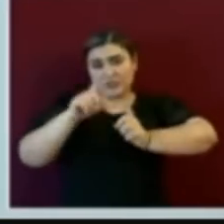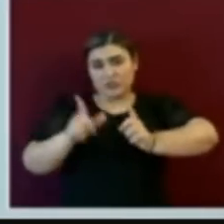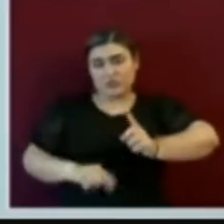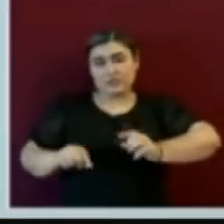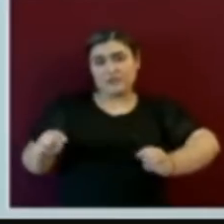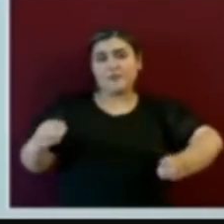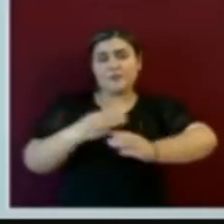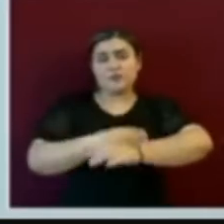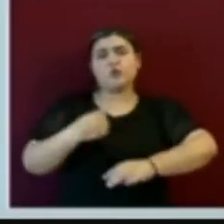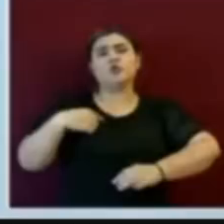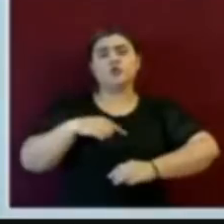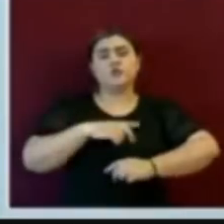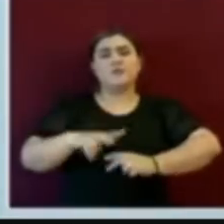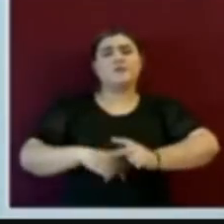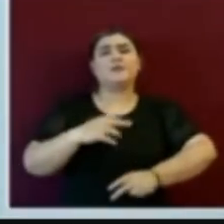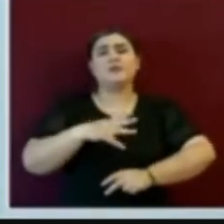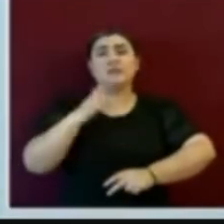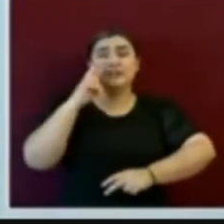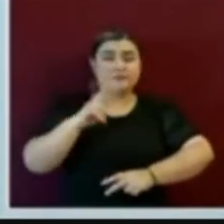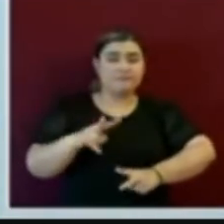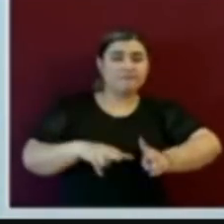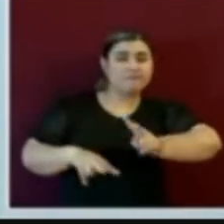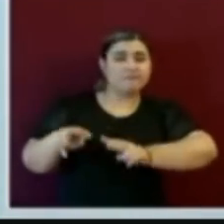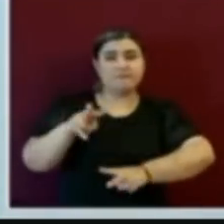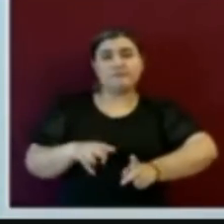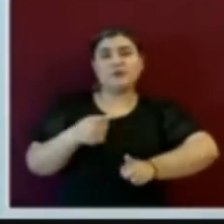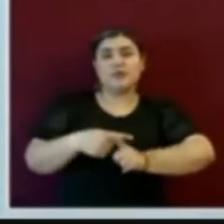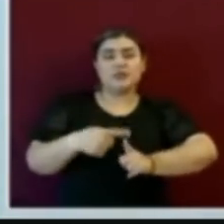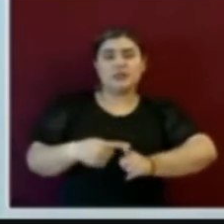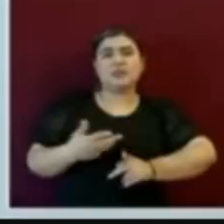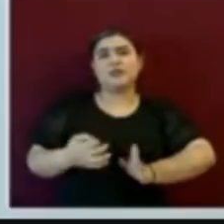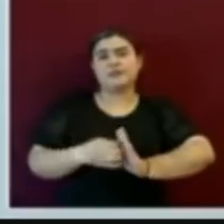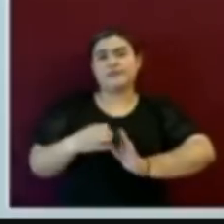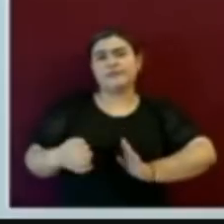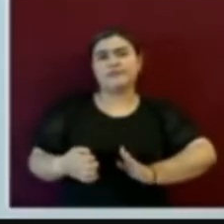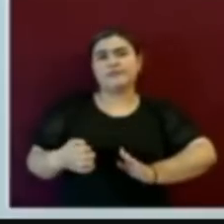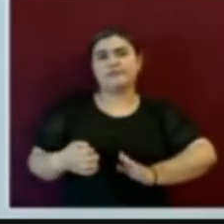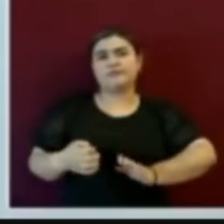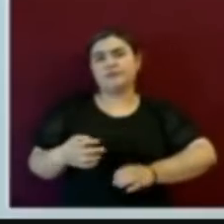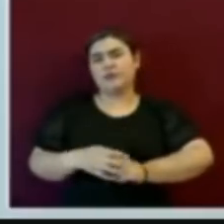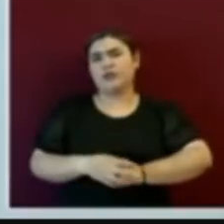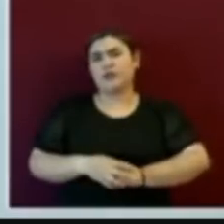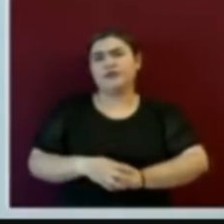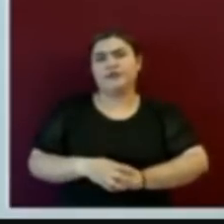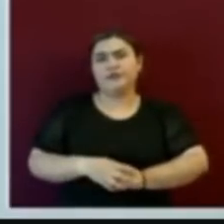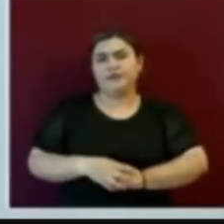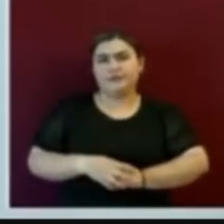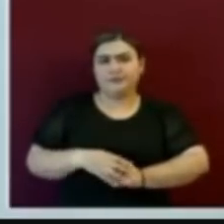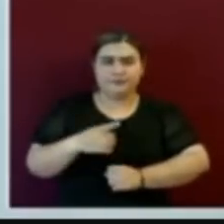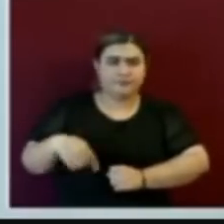donde habremos de definir los términos de que habrán